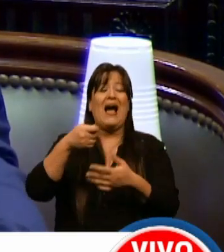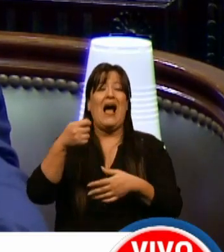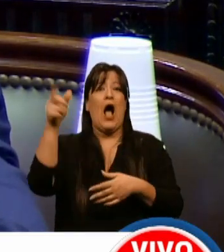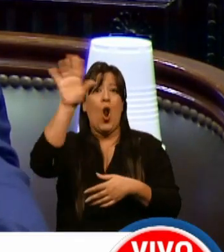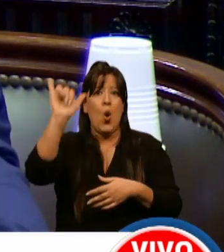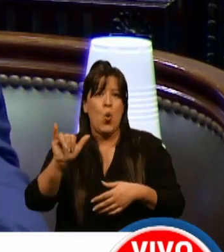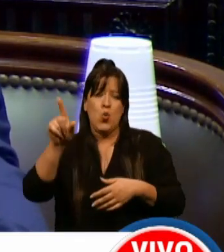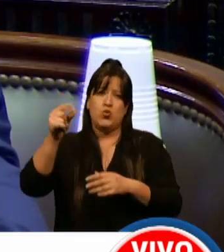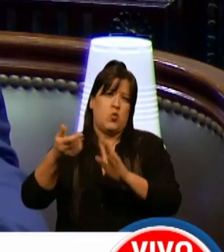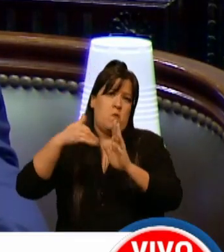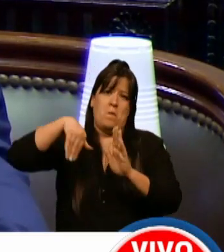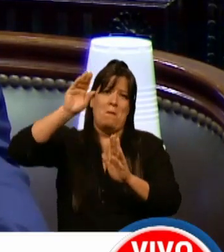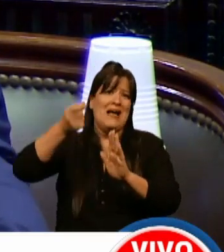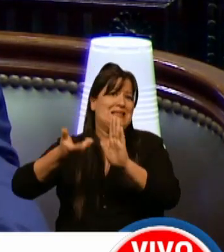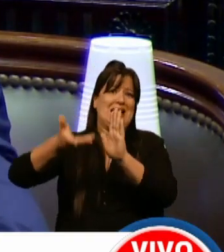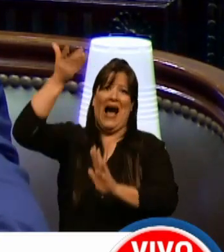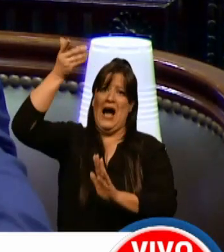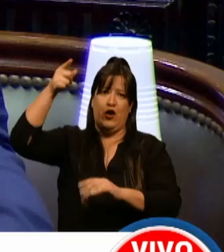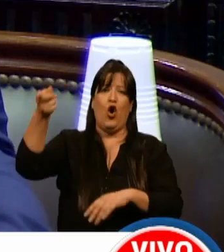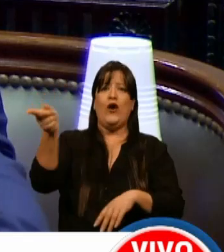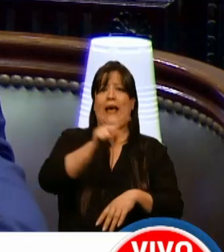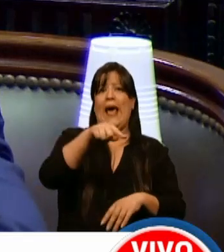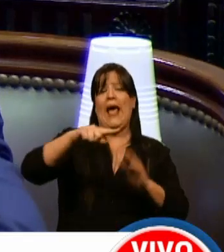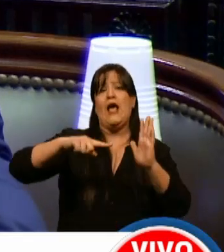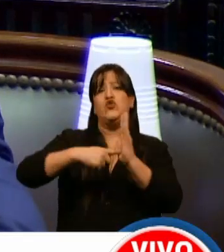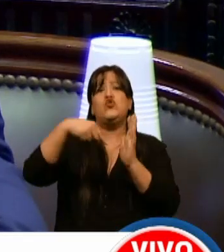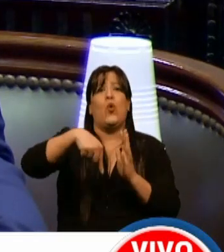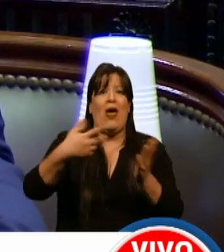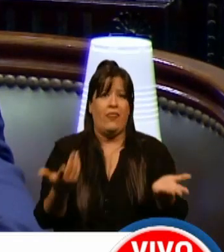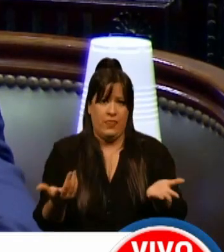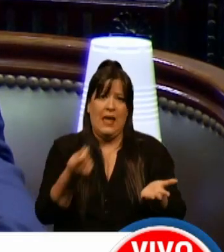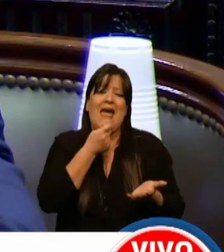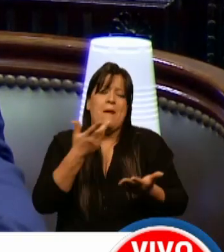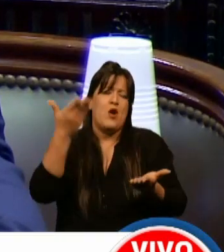eléctrica muchísimo más cara que lo que paga la ciudad de Buenos Aires.